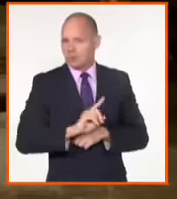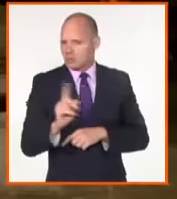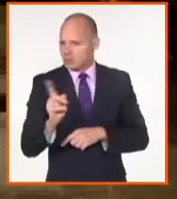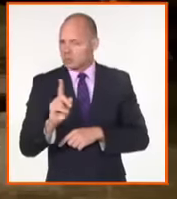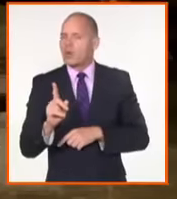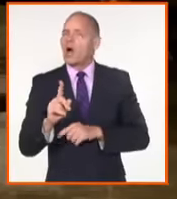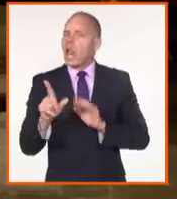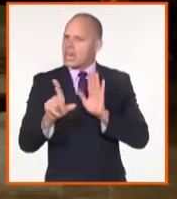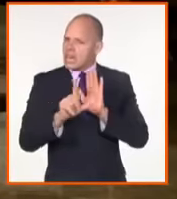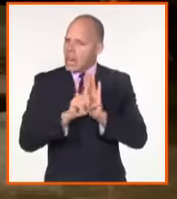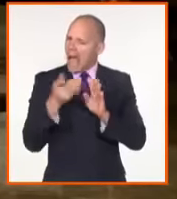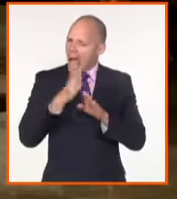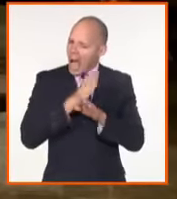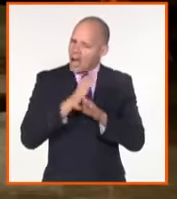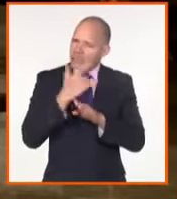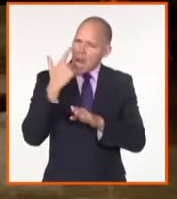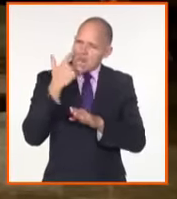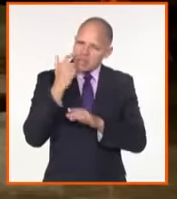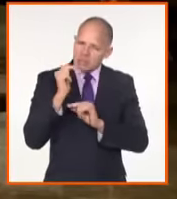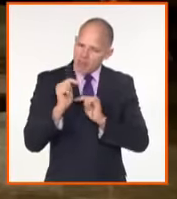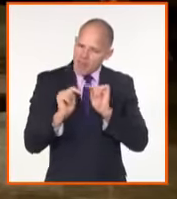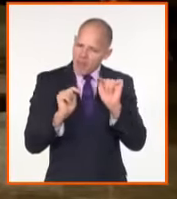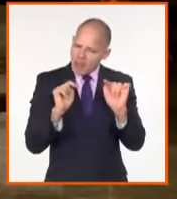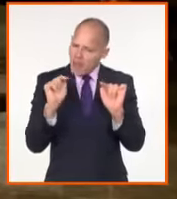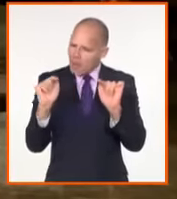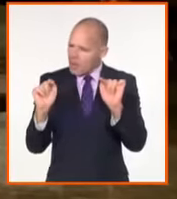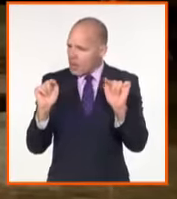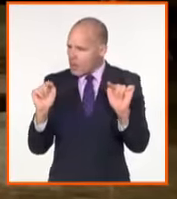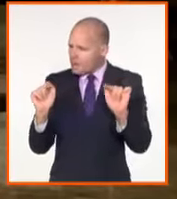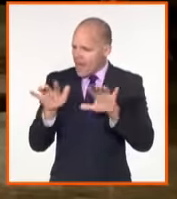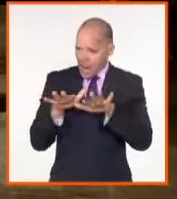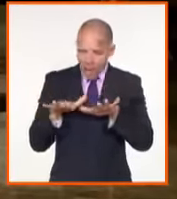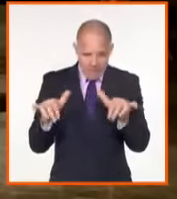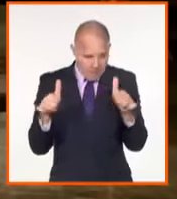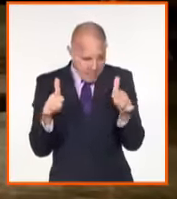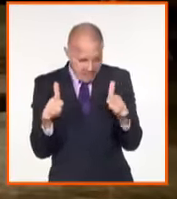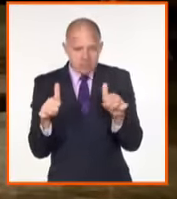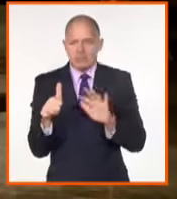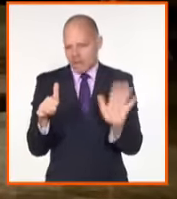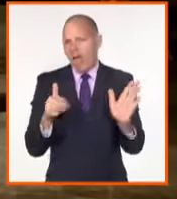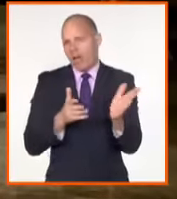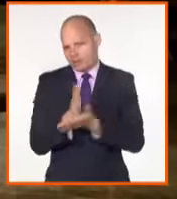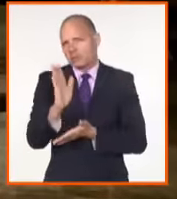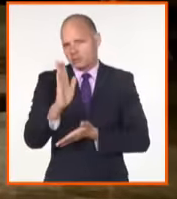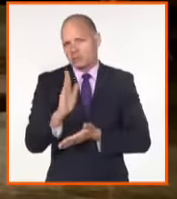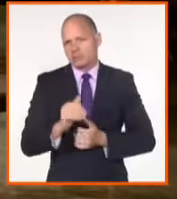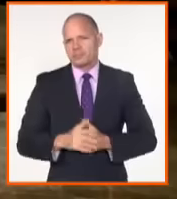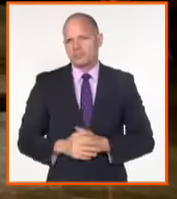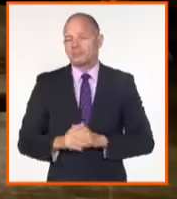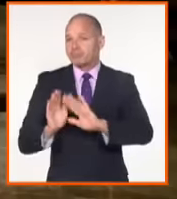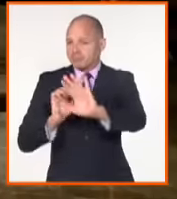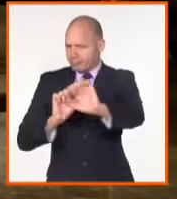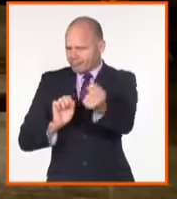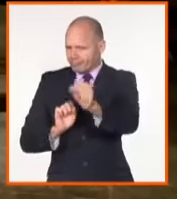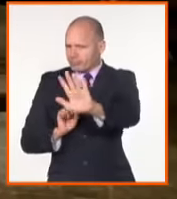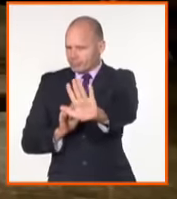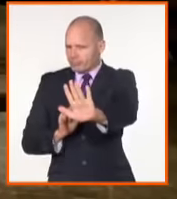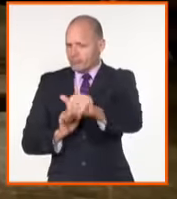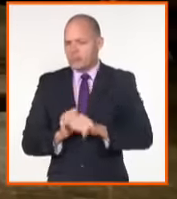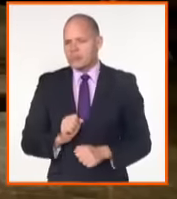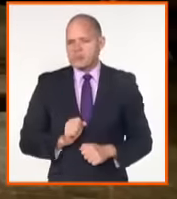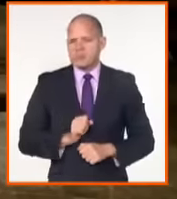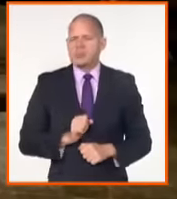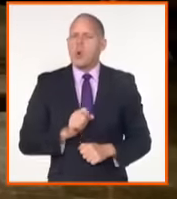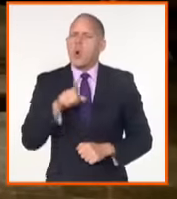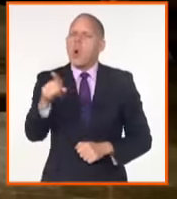los riesgos, poder manejar las complejidades. Yo quería detenerme un momentico ahí, presidente, porque cuando usted habla